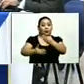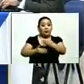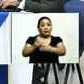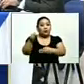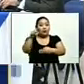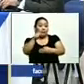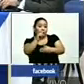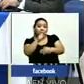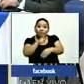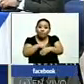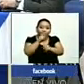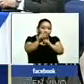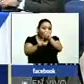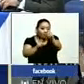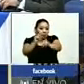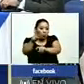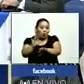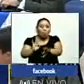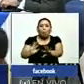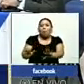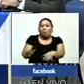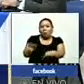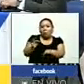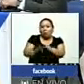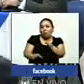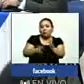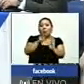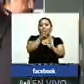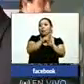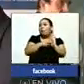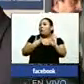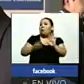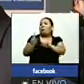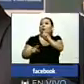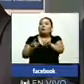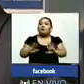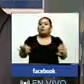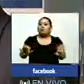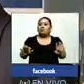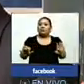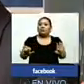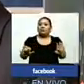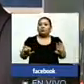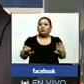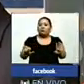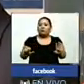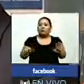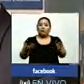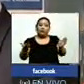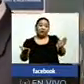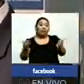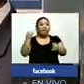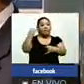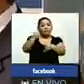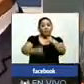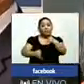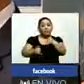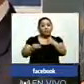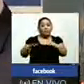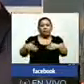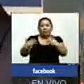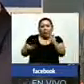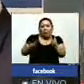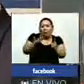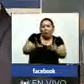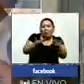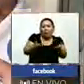de entrevistas, sea simplemente para cumplir un requisito que, pues, al final, digamos, no ayudaría mucho